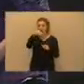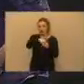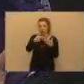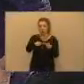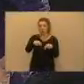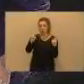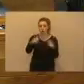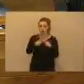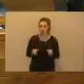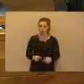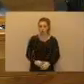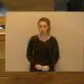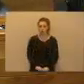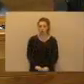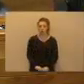asturiano.